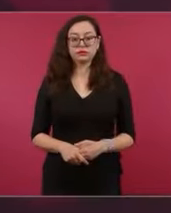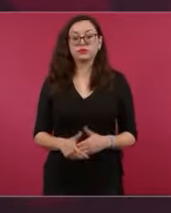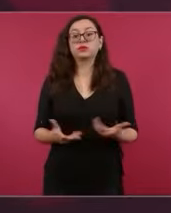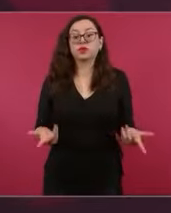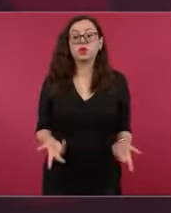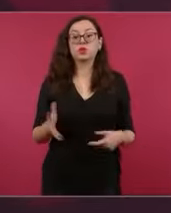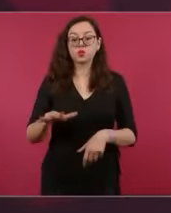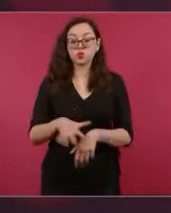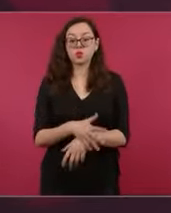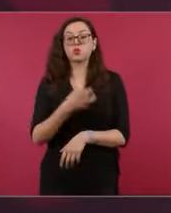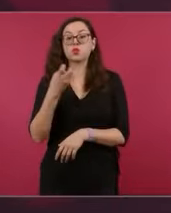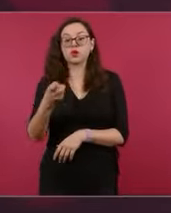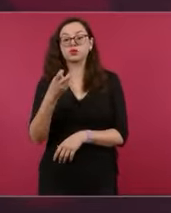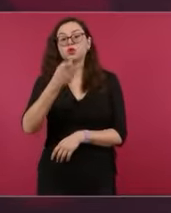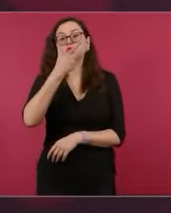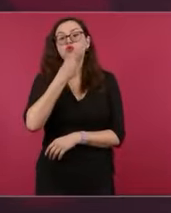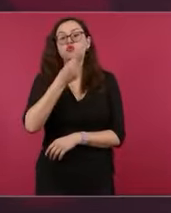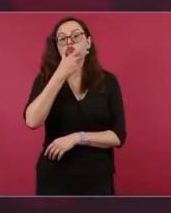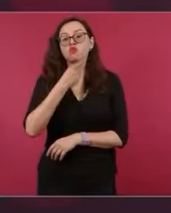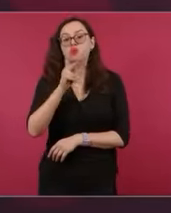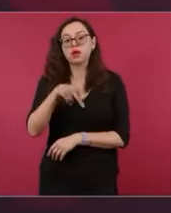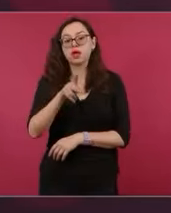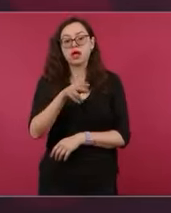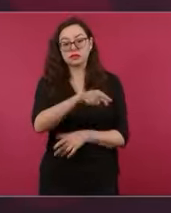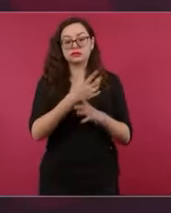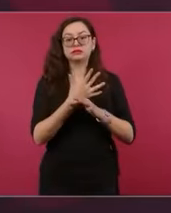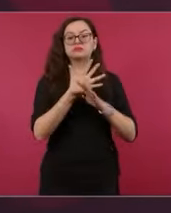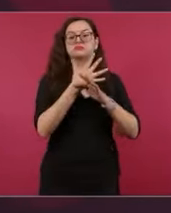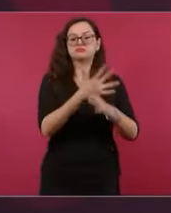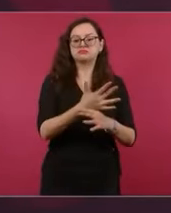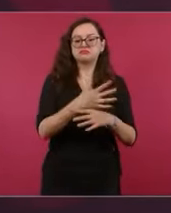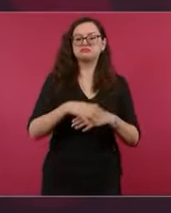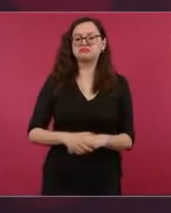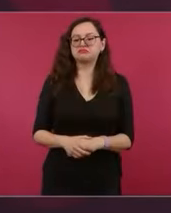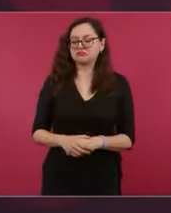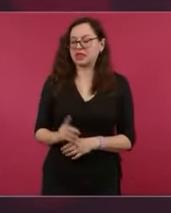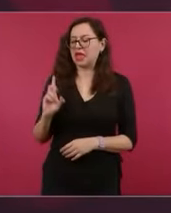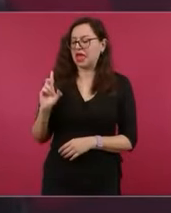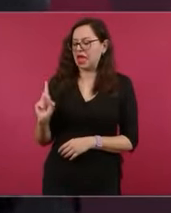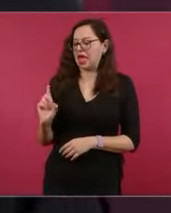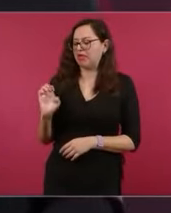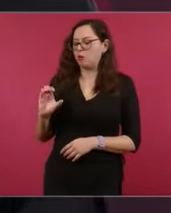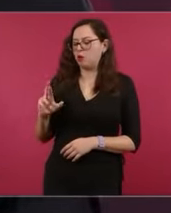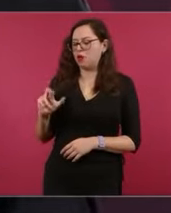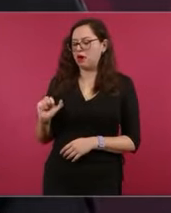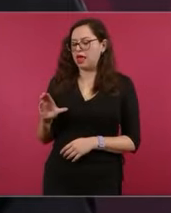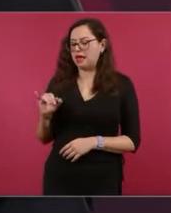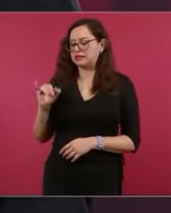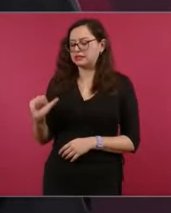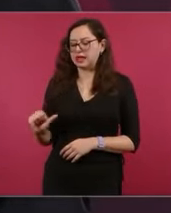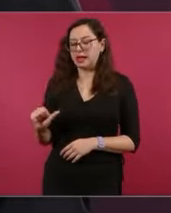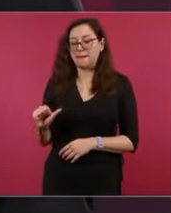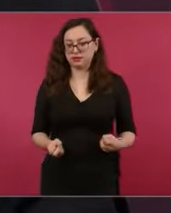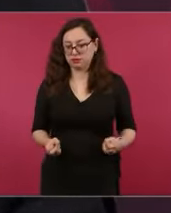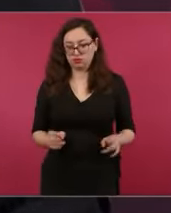democracia, decía Krause, sin adjetivo. ¿Qué es la democracia sin adjetivo para